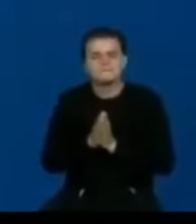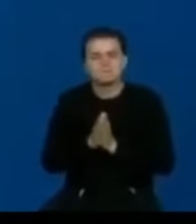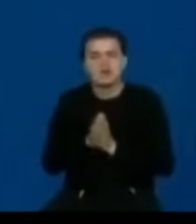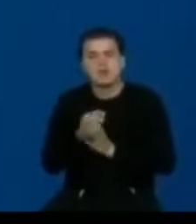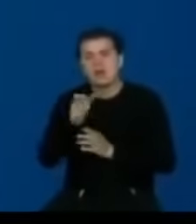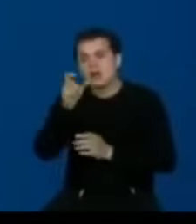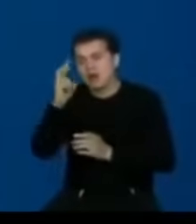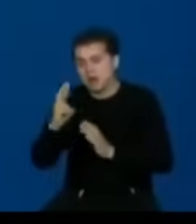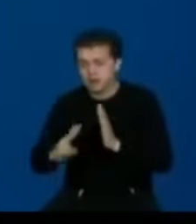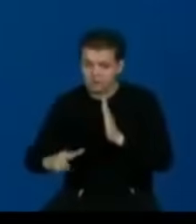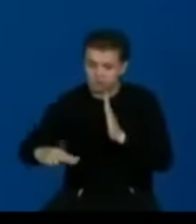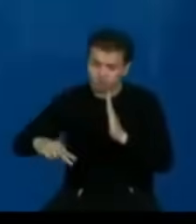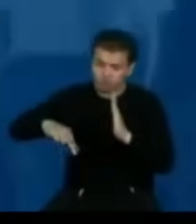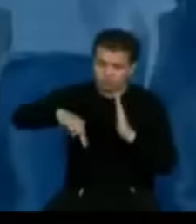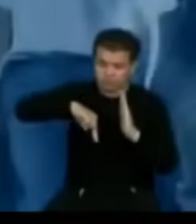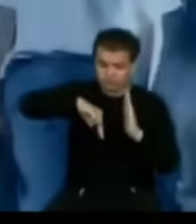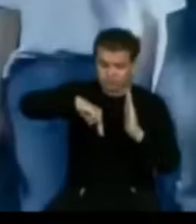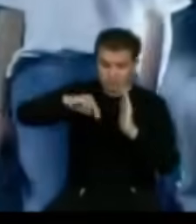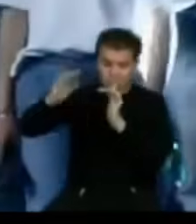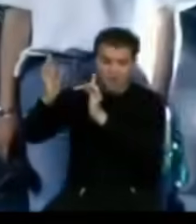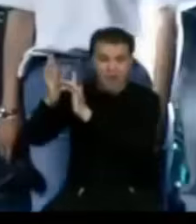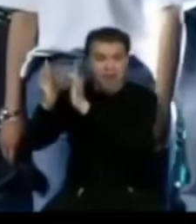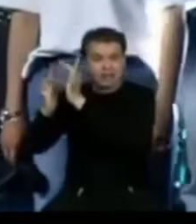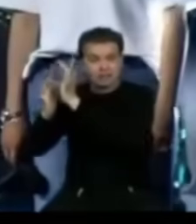el que resucitó a Jesús de los muertos